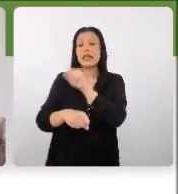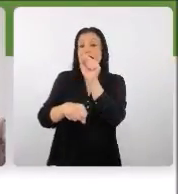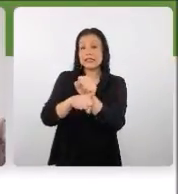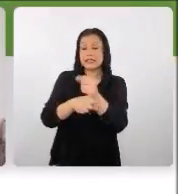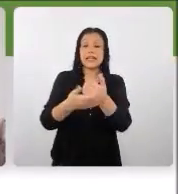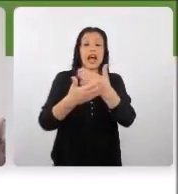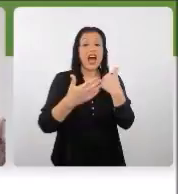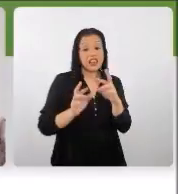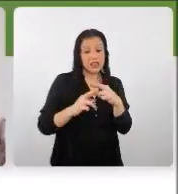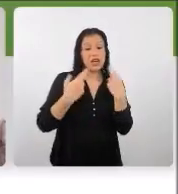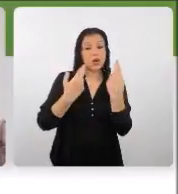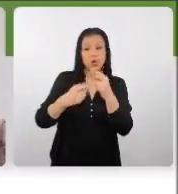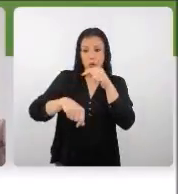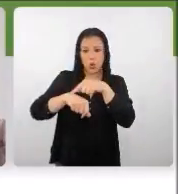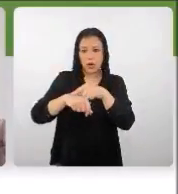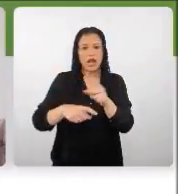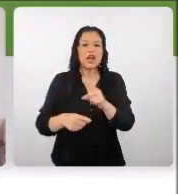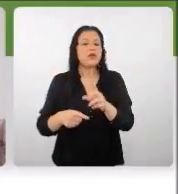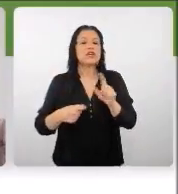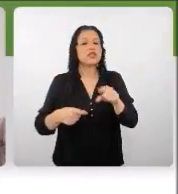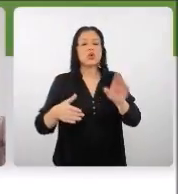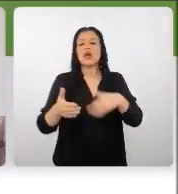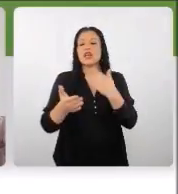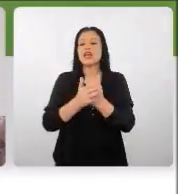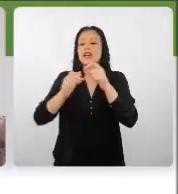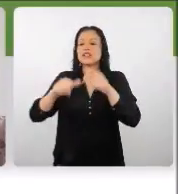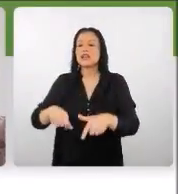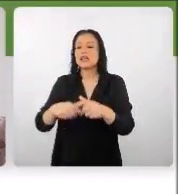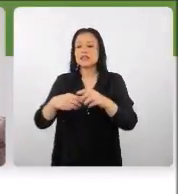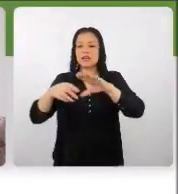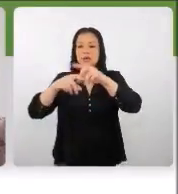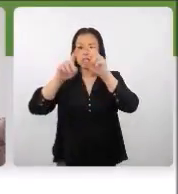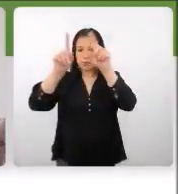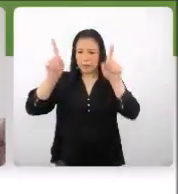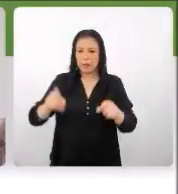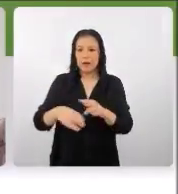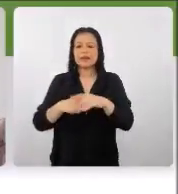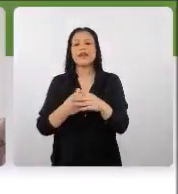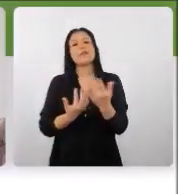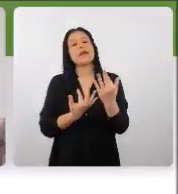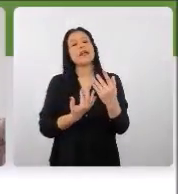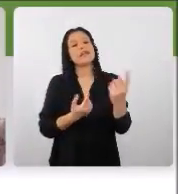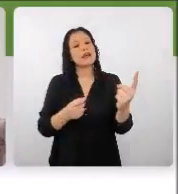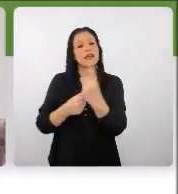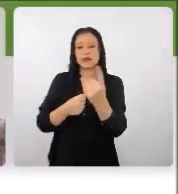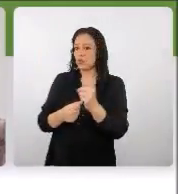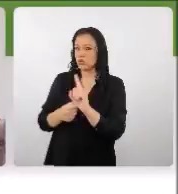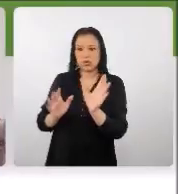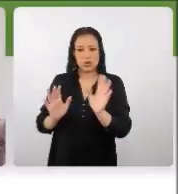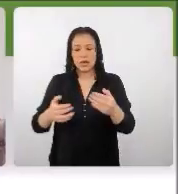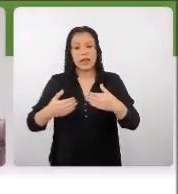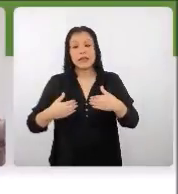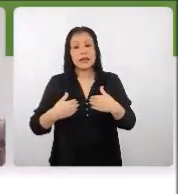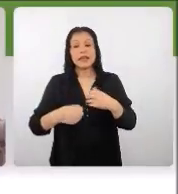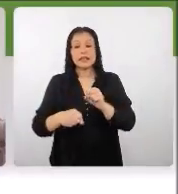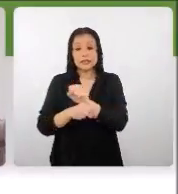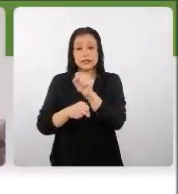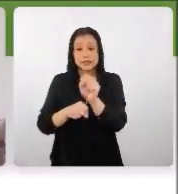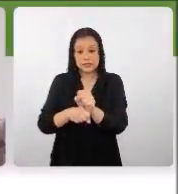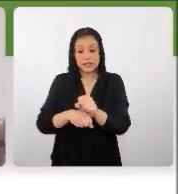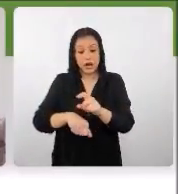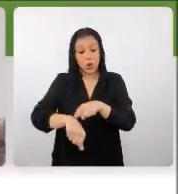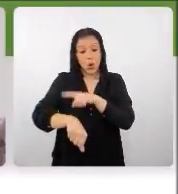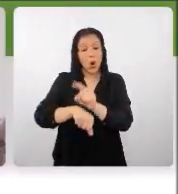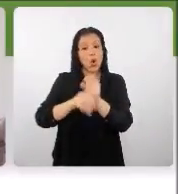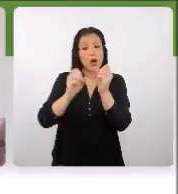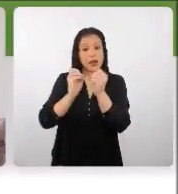pactadas. No es que llegas, te sientas en un stand y esperas que ellos lleguen, no. Tienes citas con horas, fechas